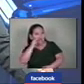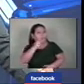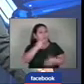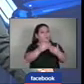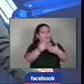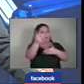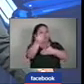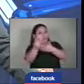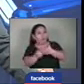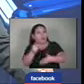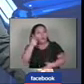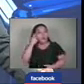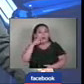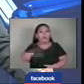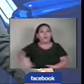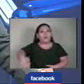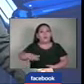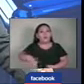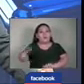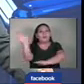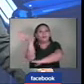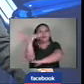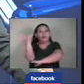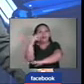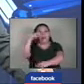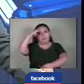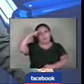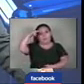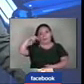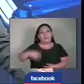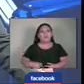en la Embajada Mexicana. Adelante Rocío, te escuchamos.